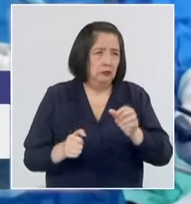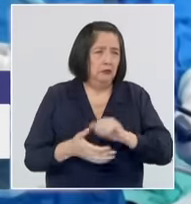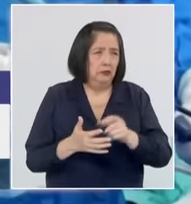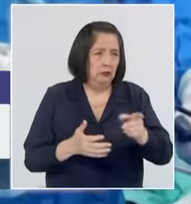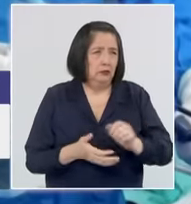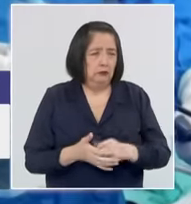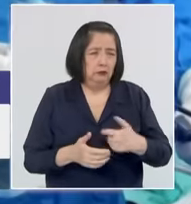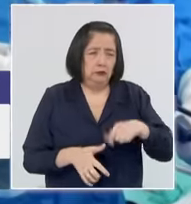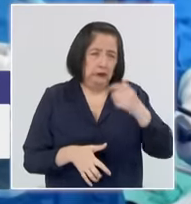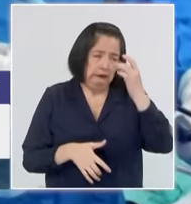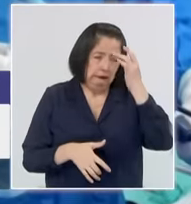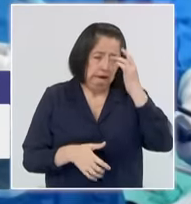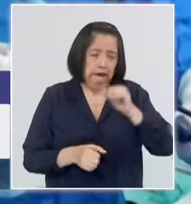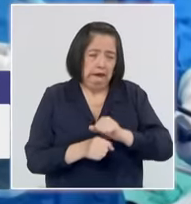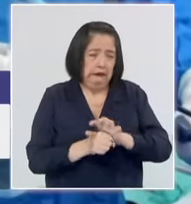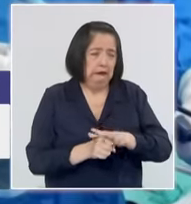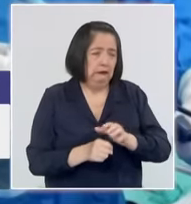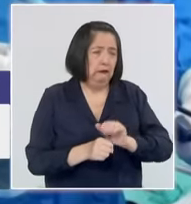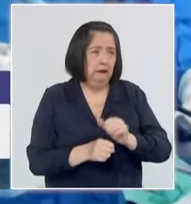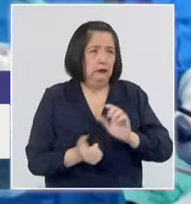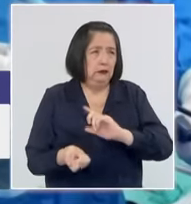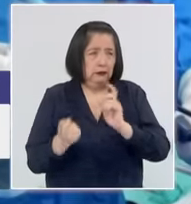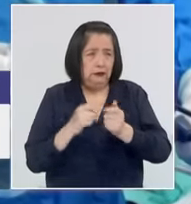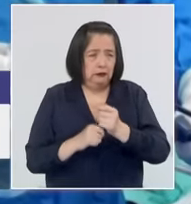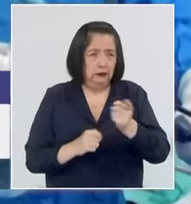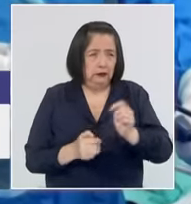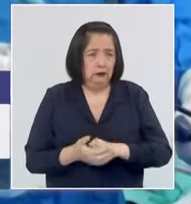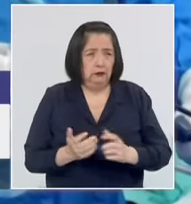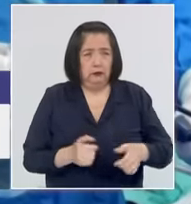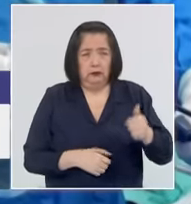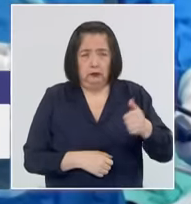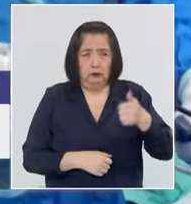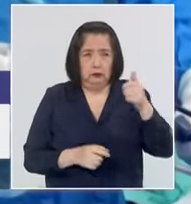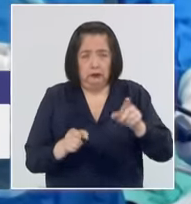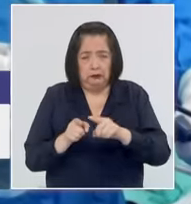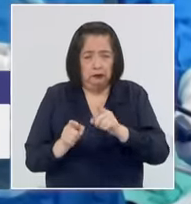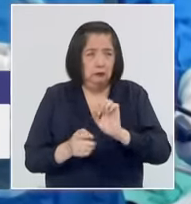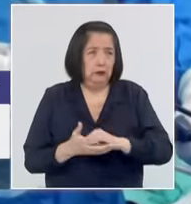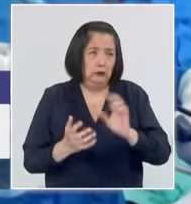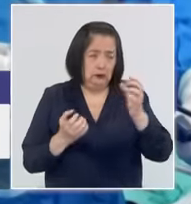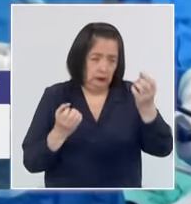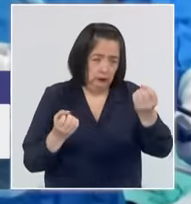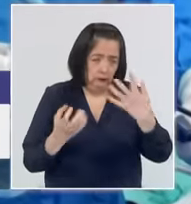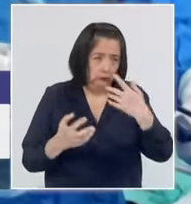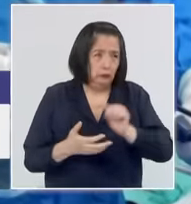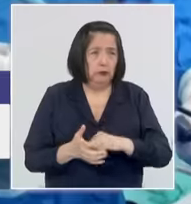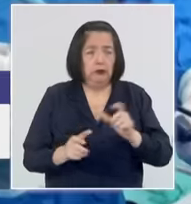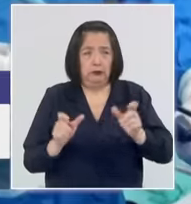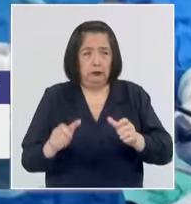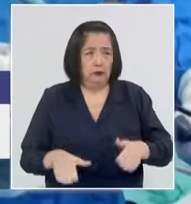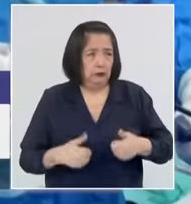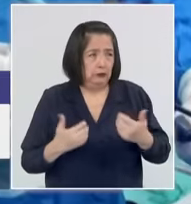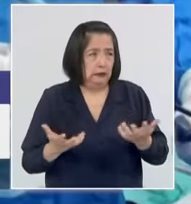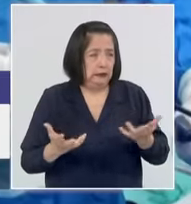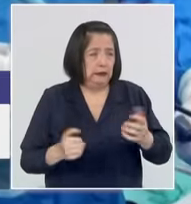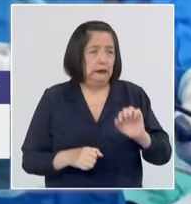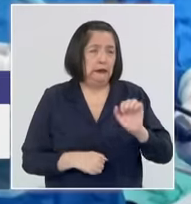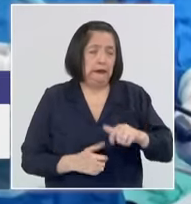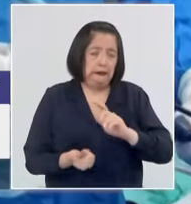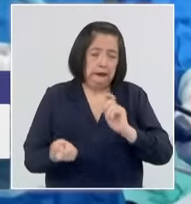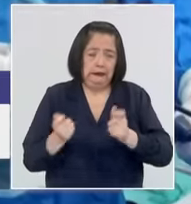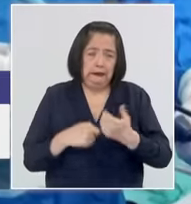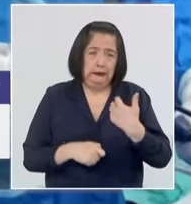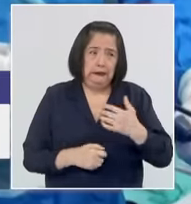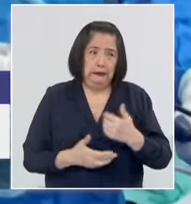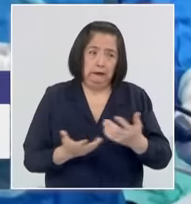a raíz de la pandemia, digamos, cambia el giro de este negocio y cambian los dueños también. Esa es una información que nos dan los vecinos y bueno, pues cambiaron el tono de